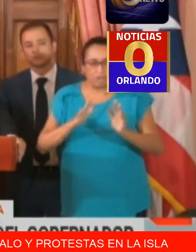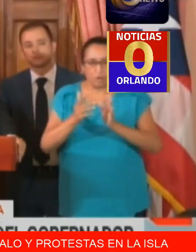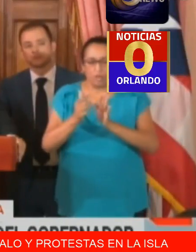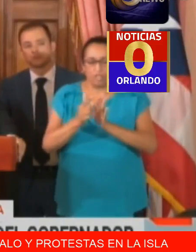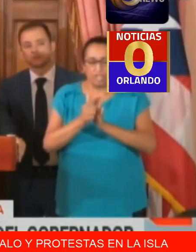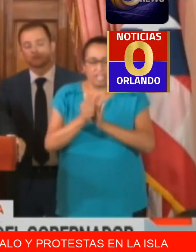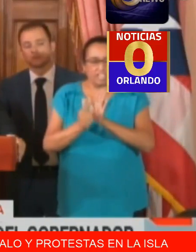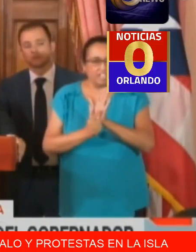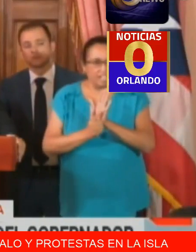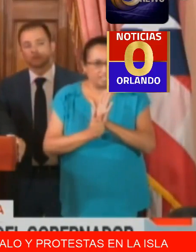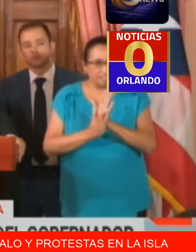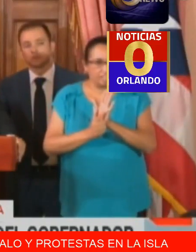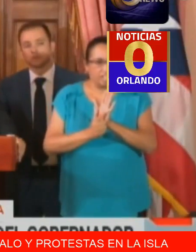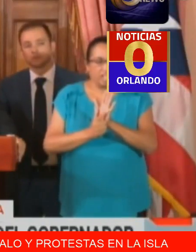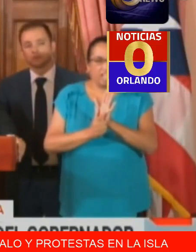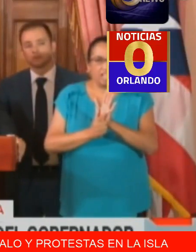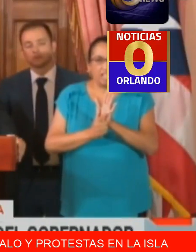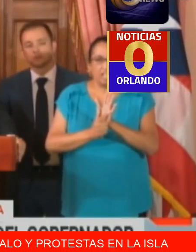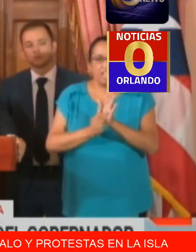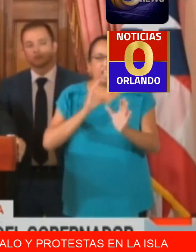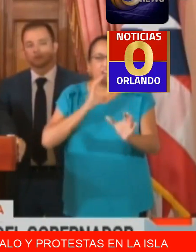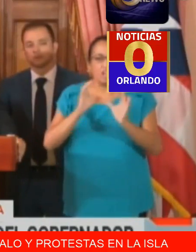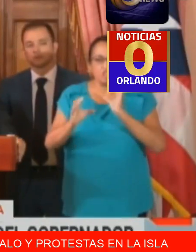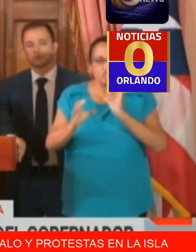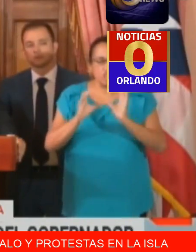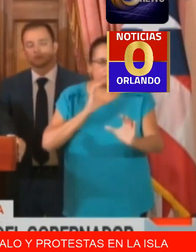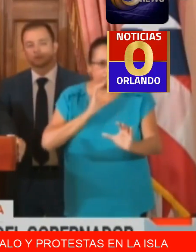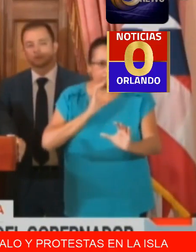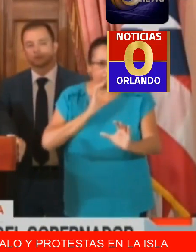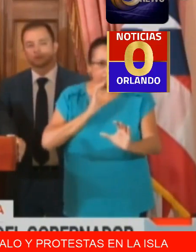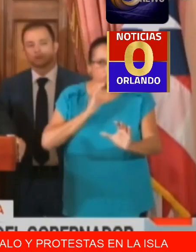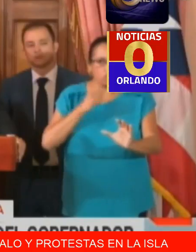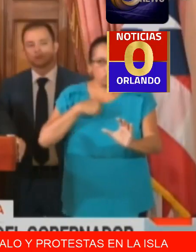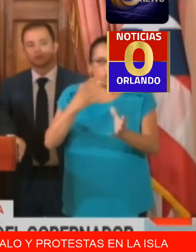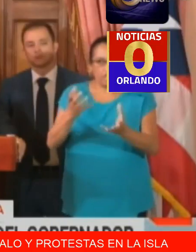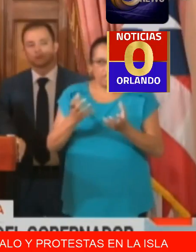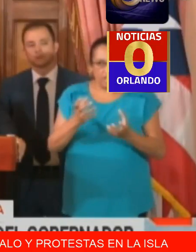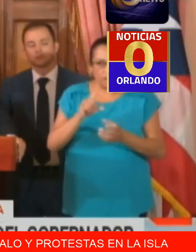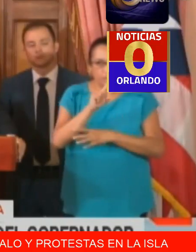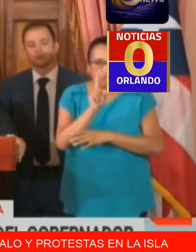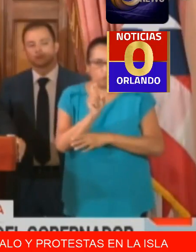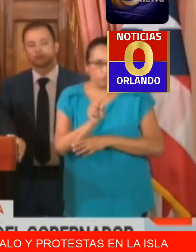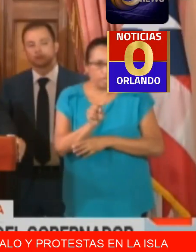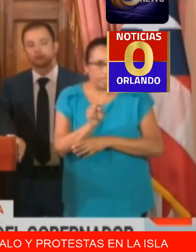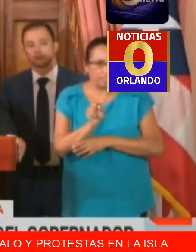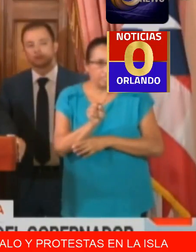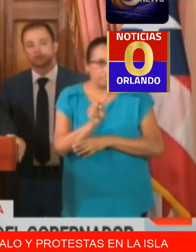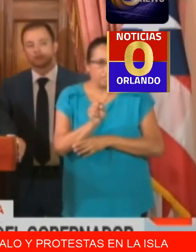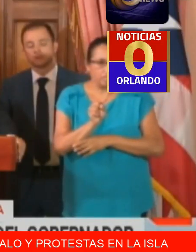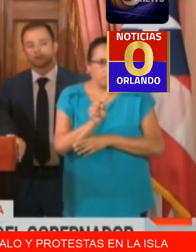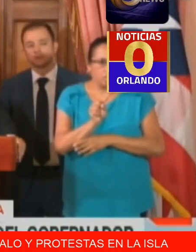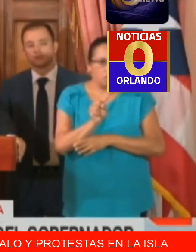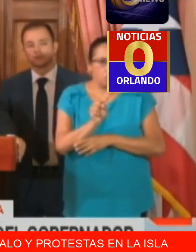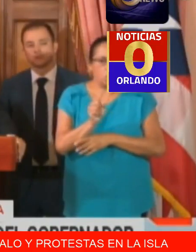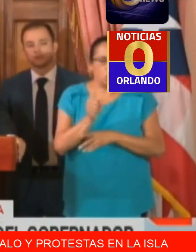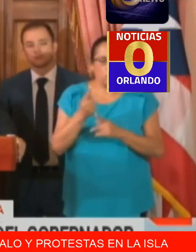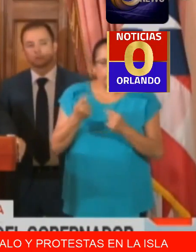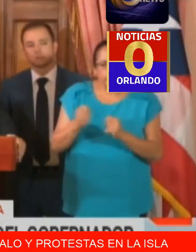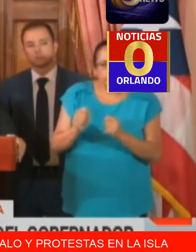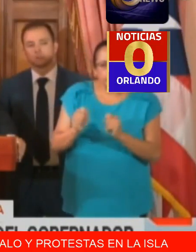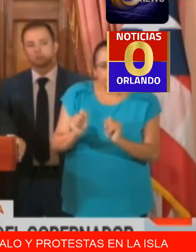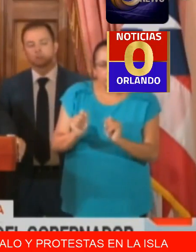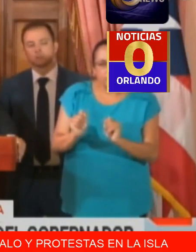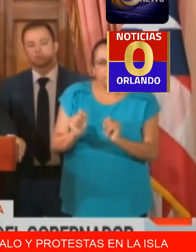en con parte del chat. No obstante, yo quería sí preguntarle sobre los intentos que se hicieron, por